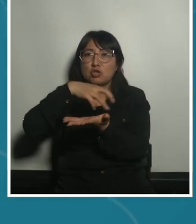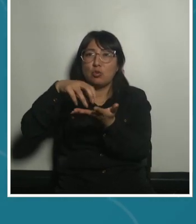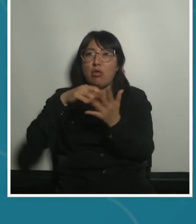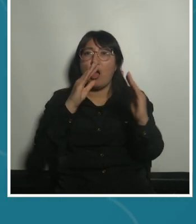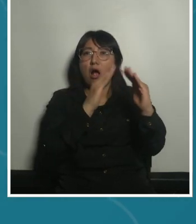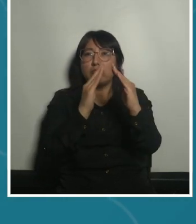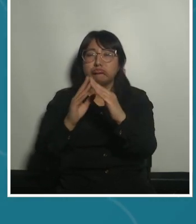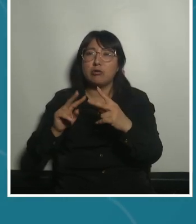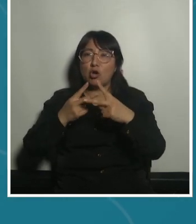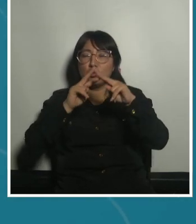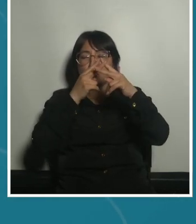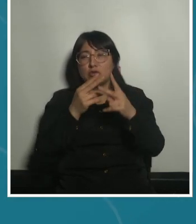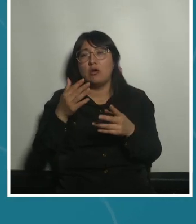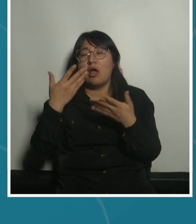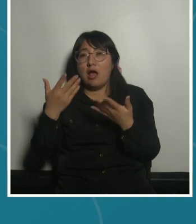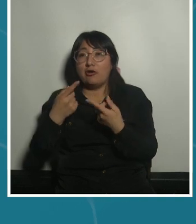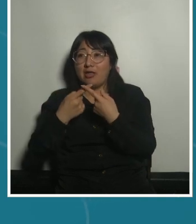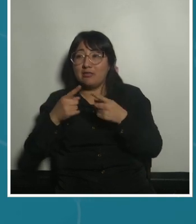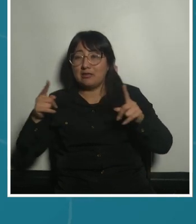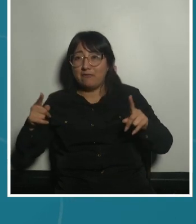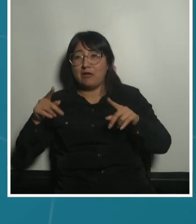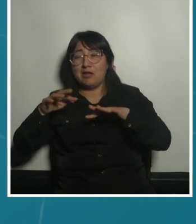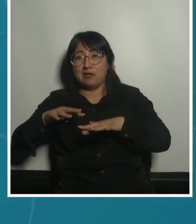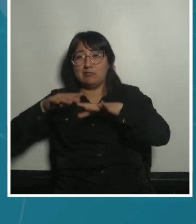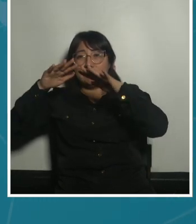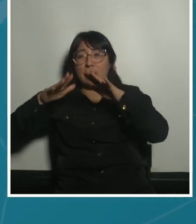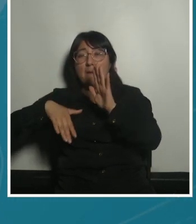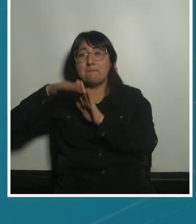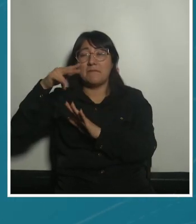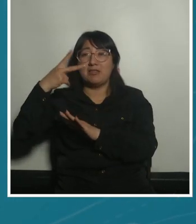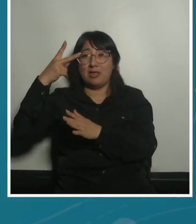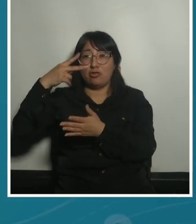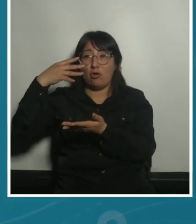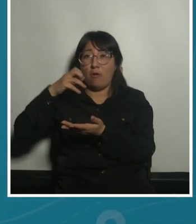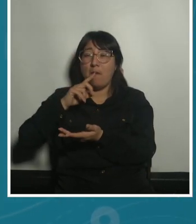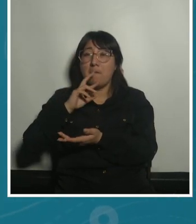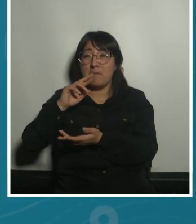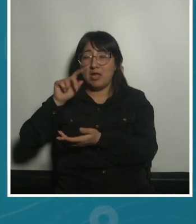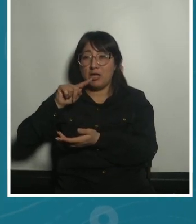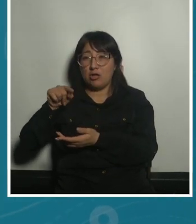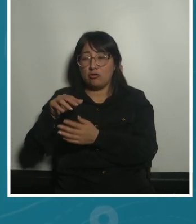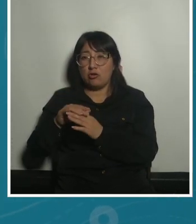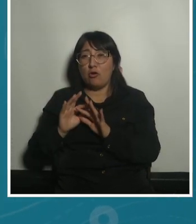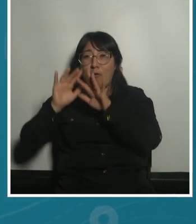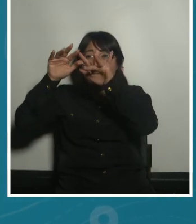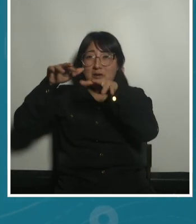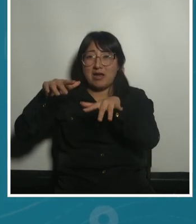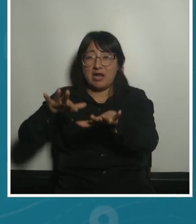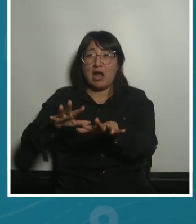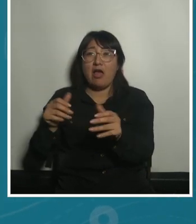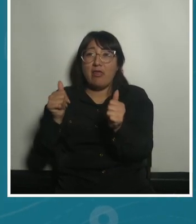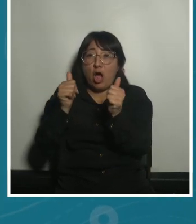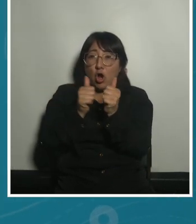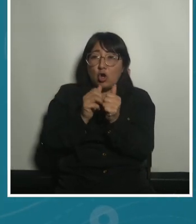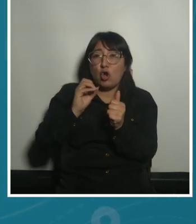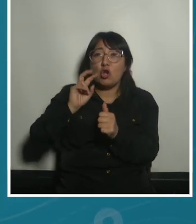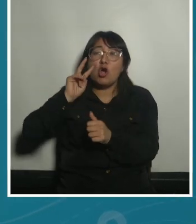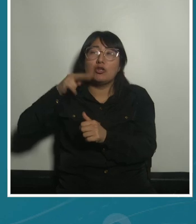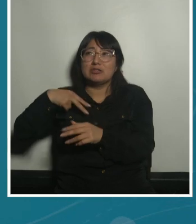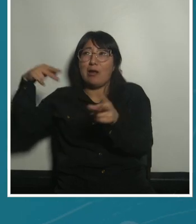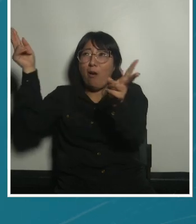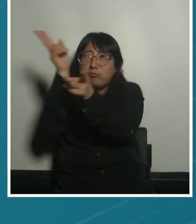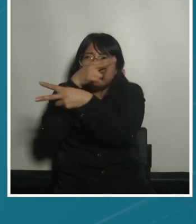ocurrieron en 2018 han dejado ver más de 2 metros en la playa. Una marejada con tormenta o sin tormenta puede tener